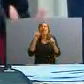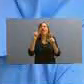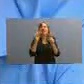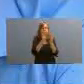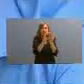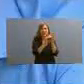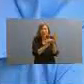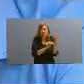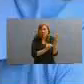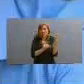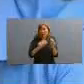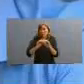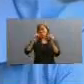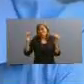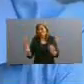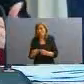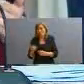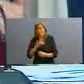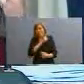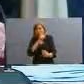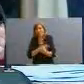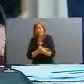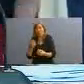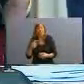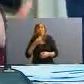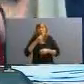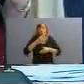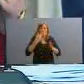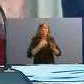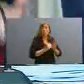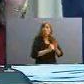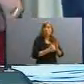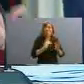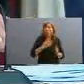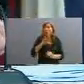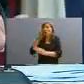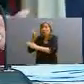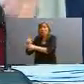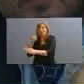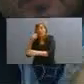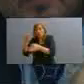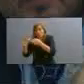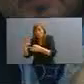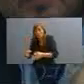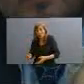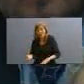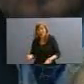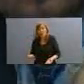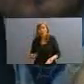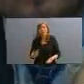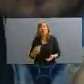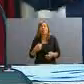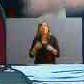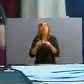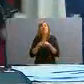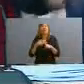es para todo el poder. Y debe poder cualquier ciudadano poder acceder a esto. Si a nosotros nos cuentan las costillas,